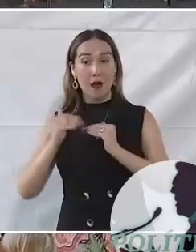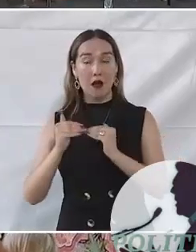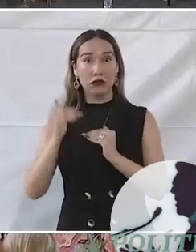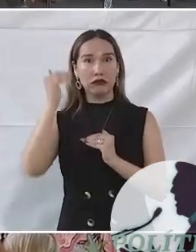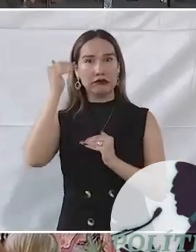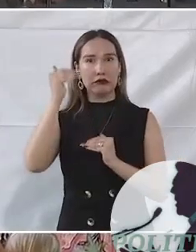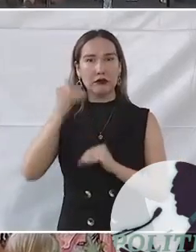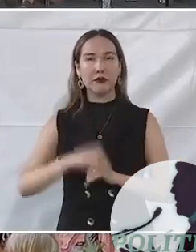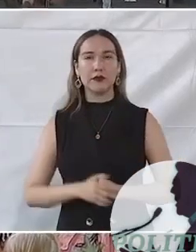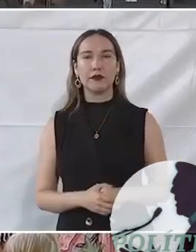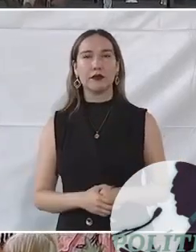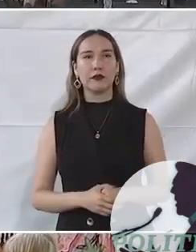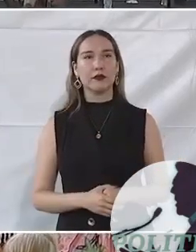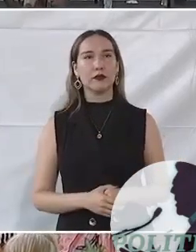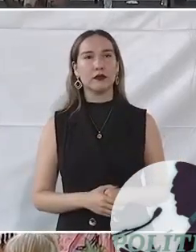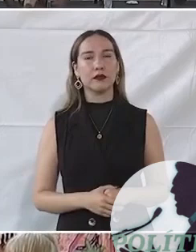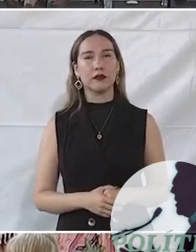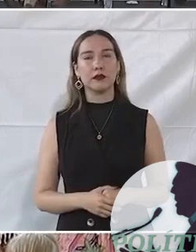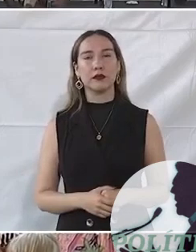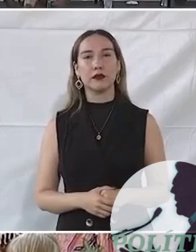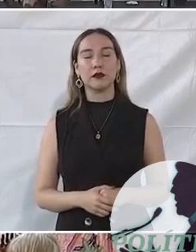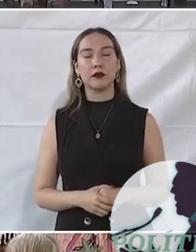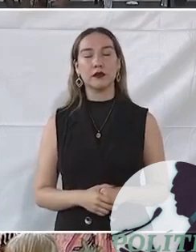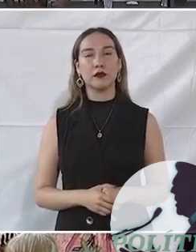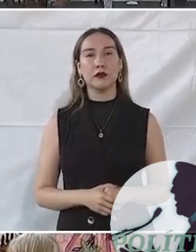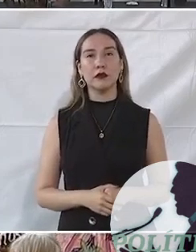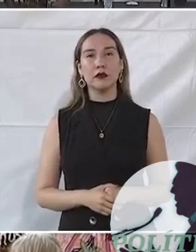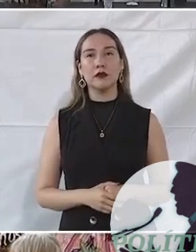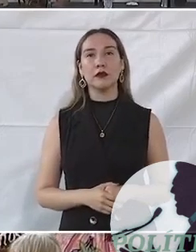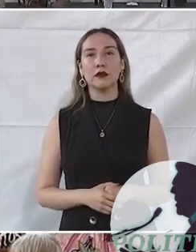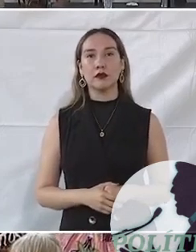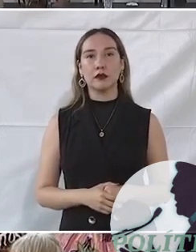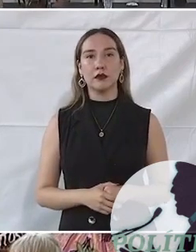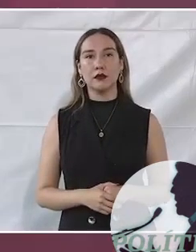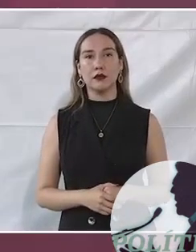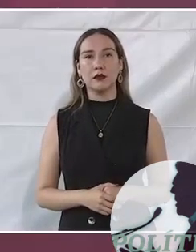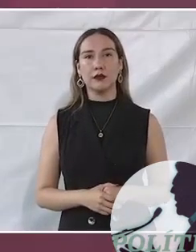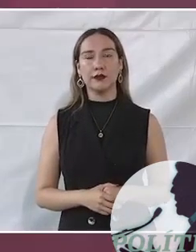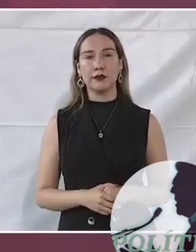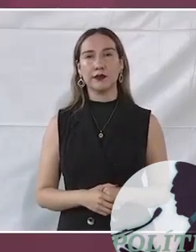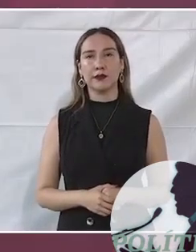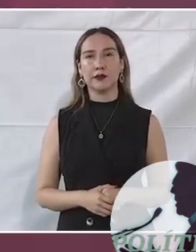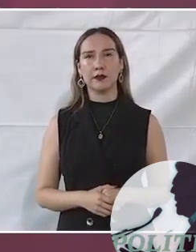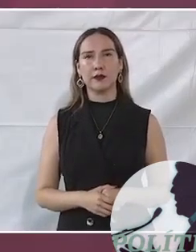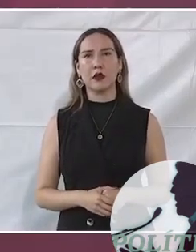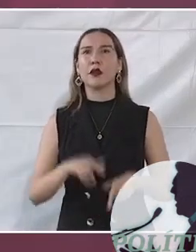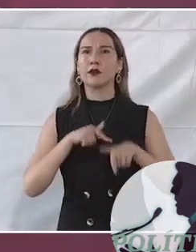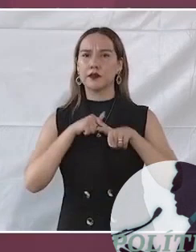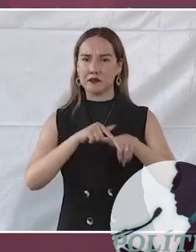programa, Marat, y qué bien que estén